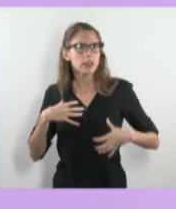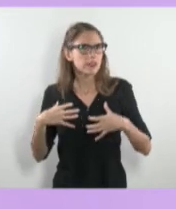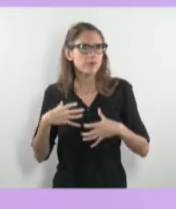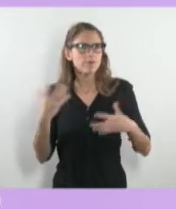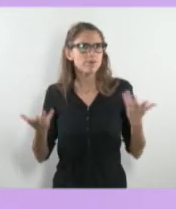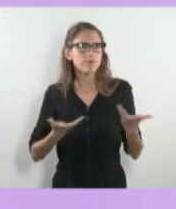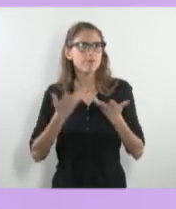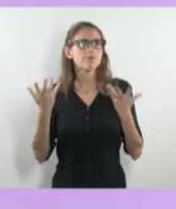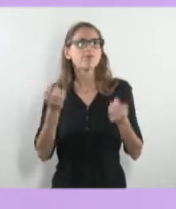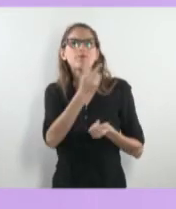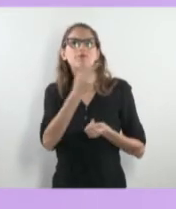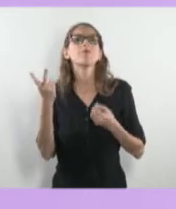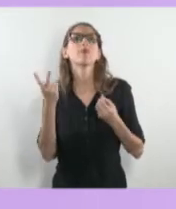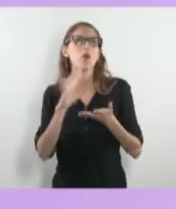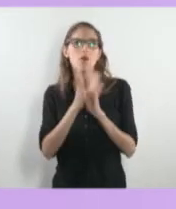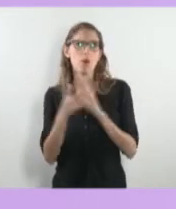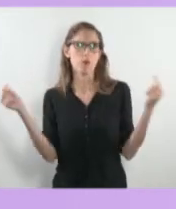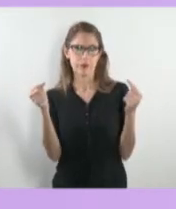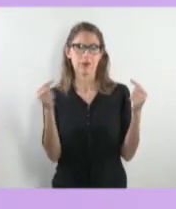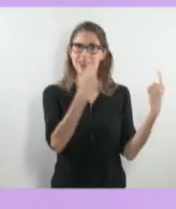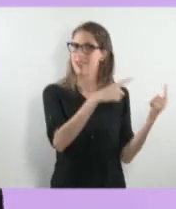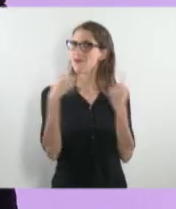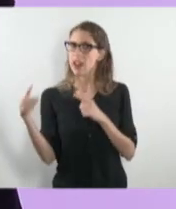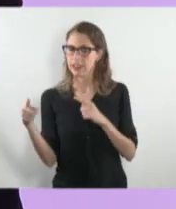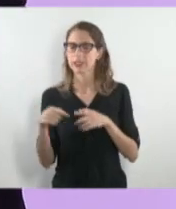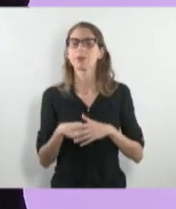que tienen una función contraria. No me sale la palabra.